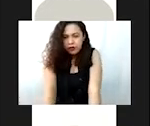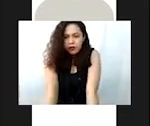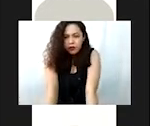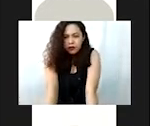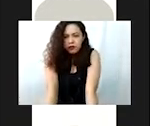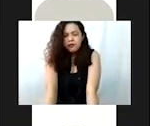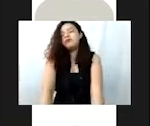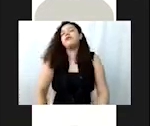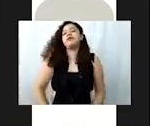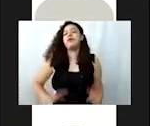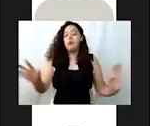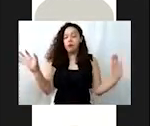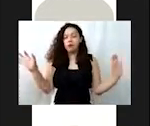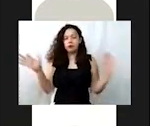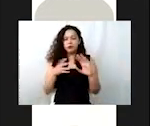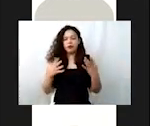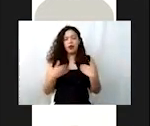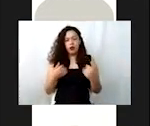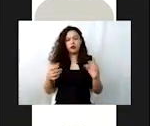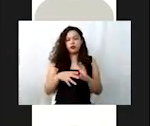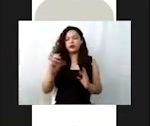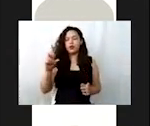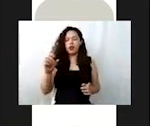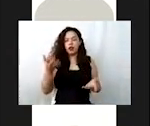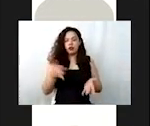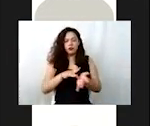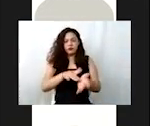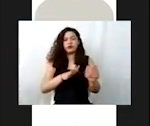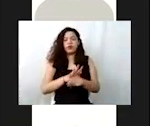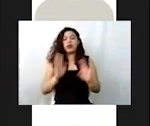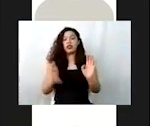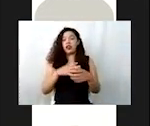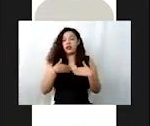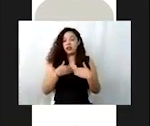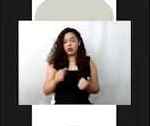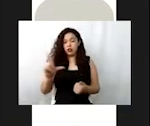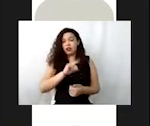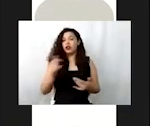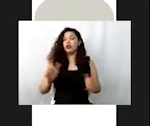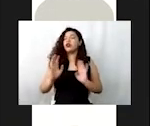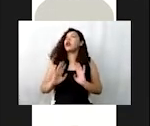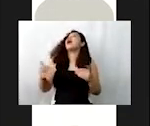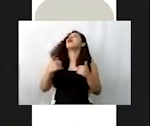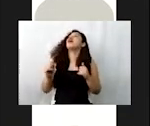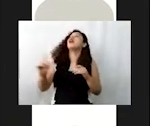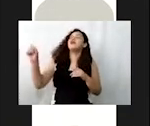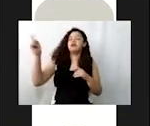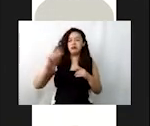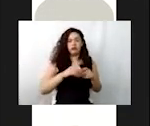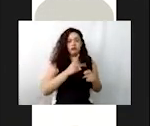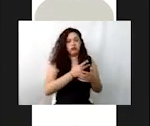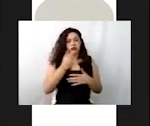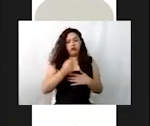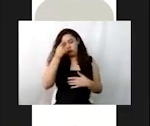tienen, ya comprenden a qué ODS contribuyen, y al momento de aterrizarlo a proyectos en específico, como este de